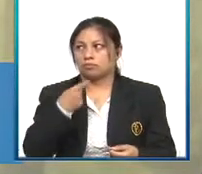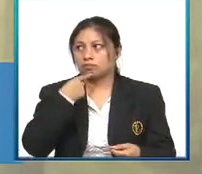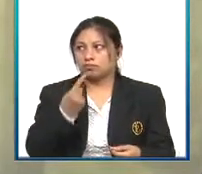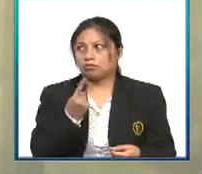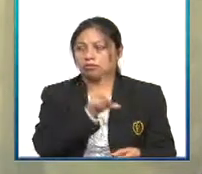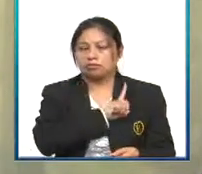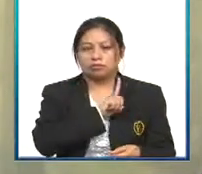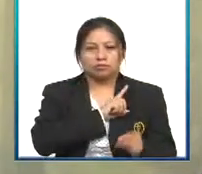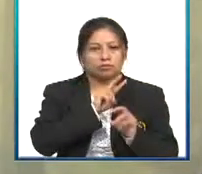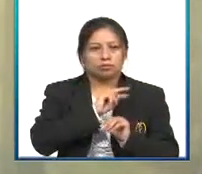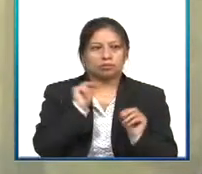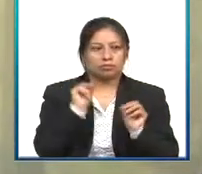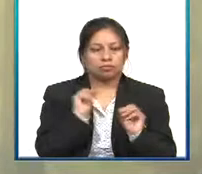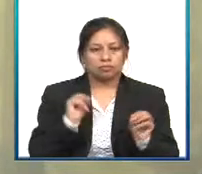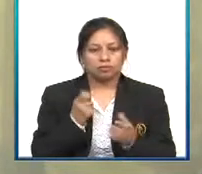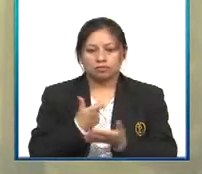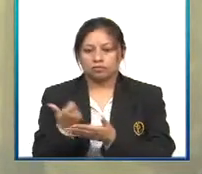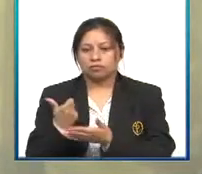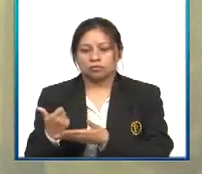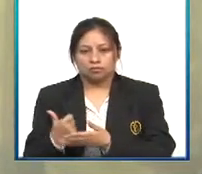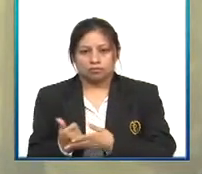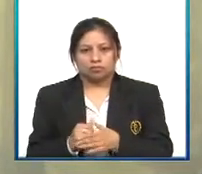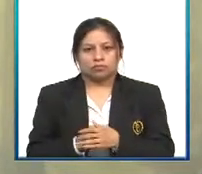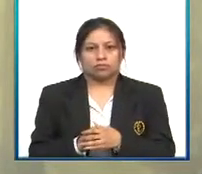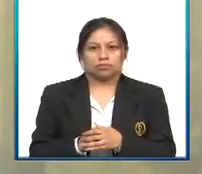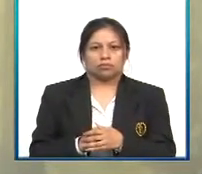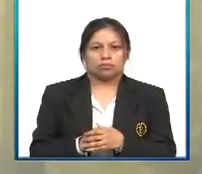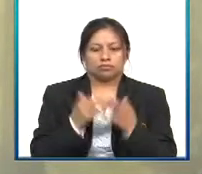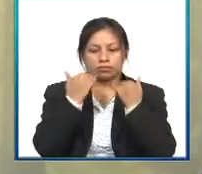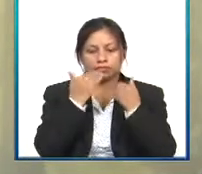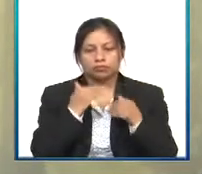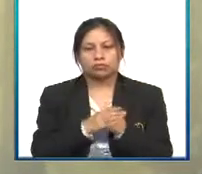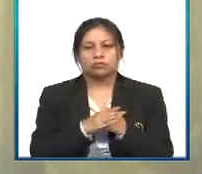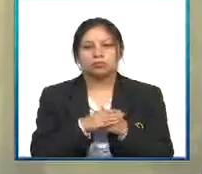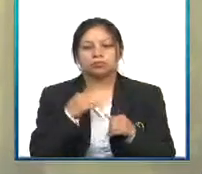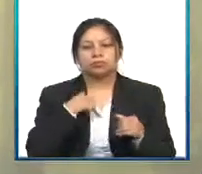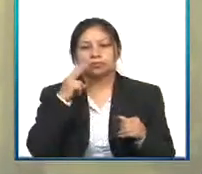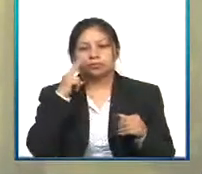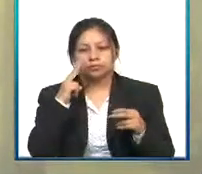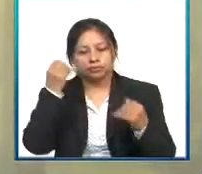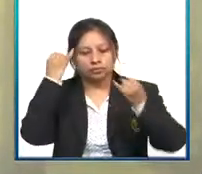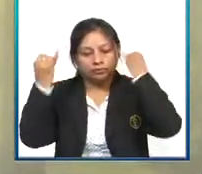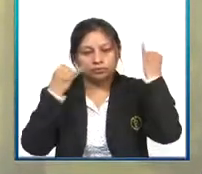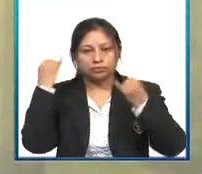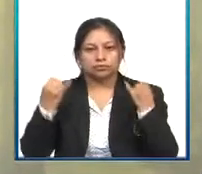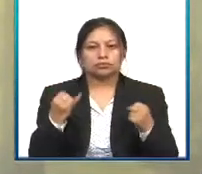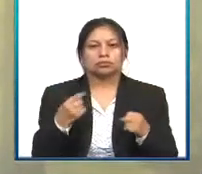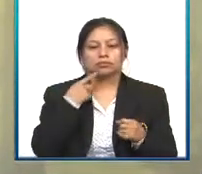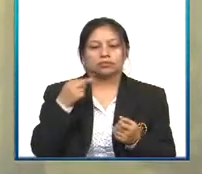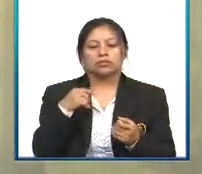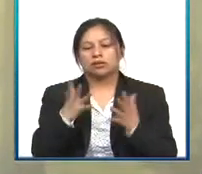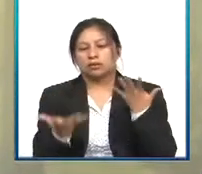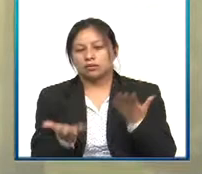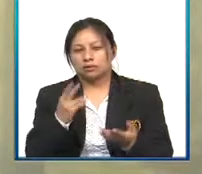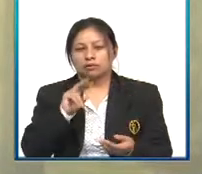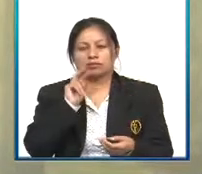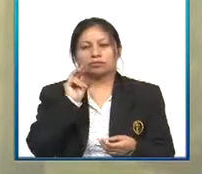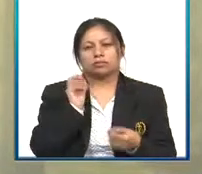solo programa nunca había comprado esa cantidad de alimentos. Solo para que nos demos una idea, equivale